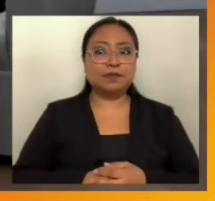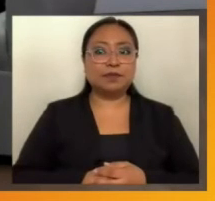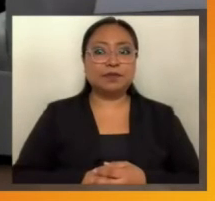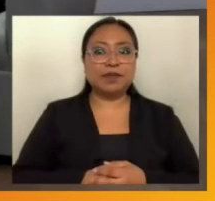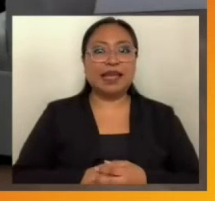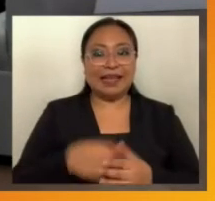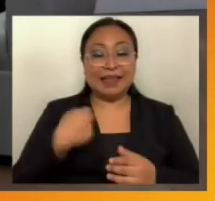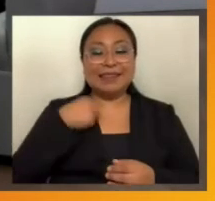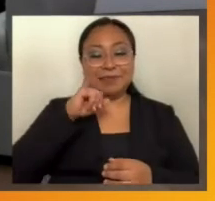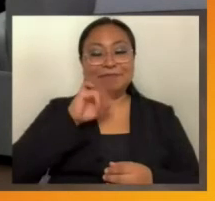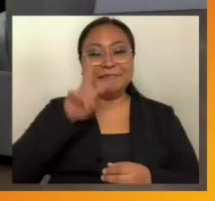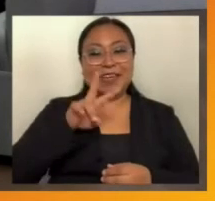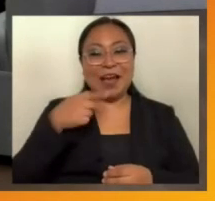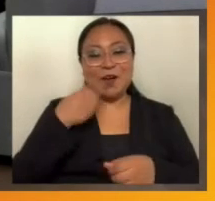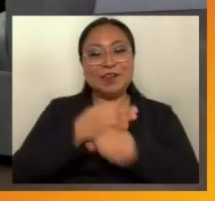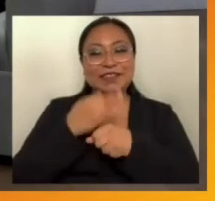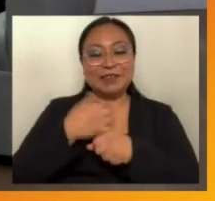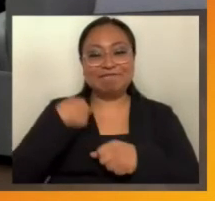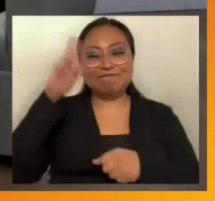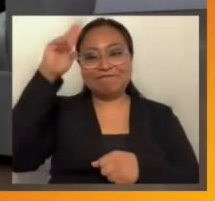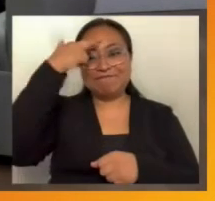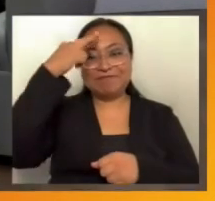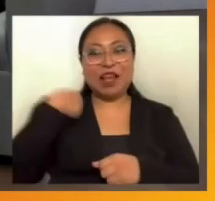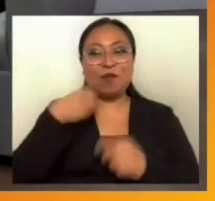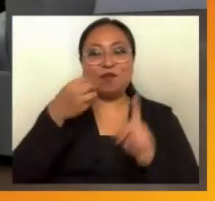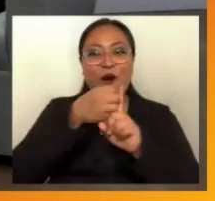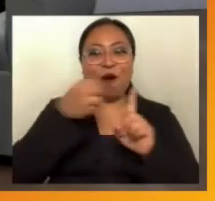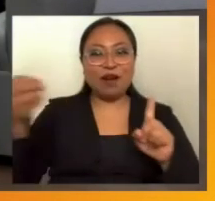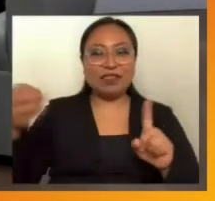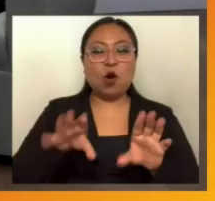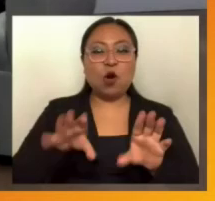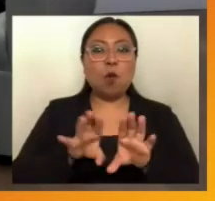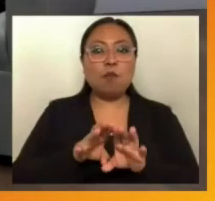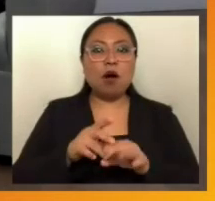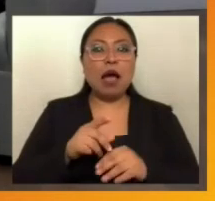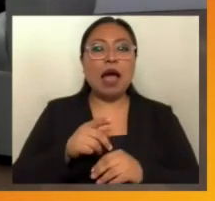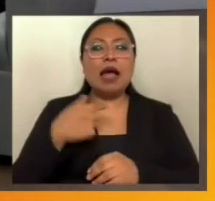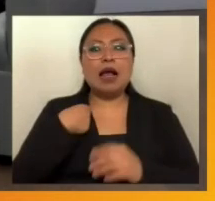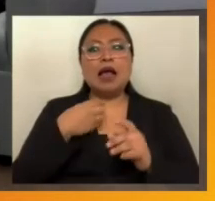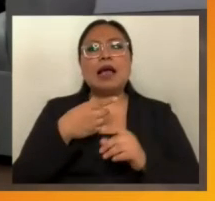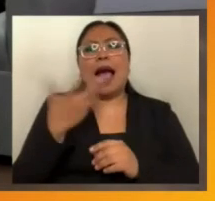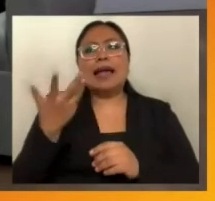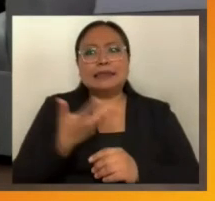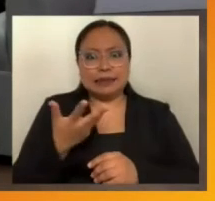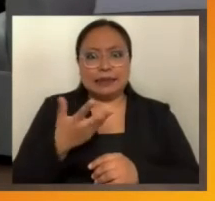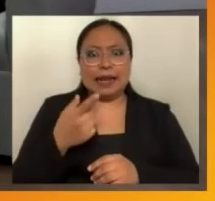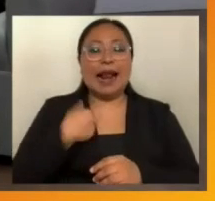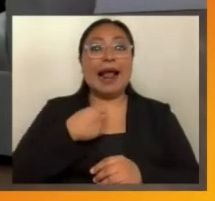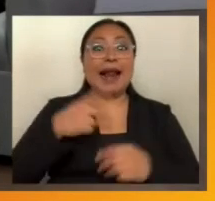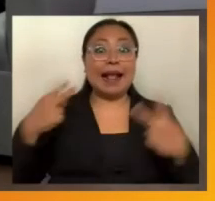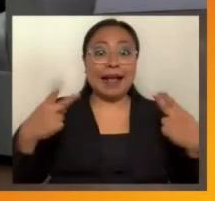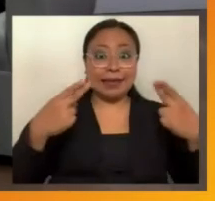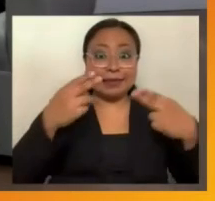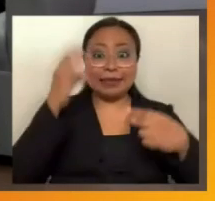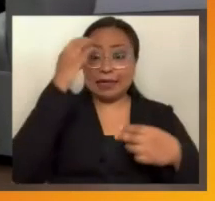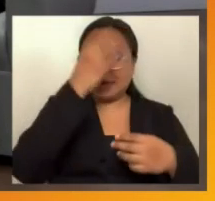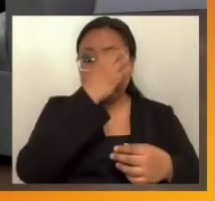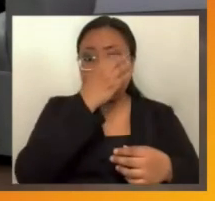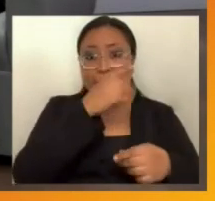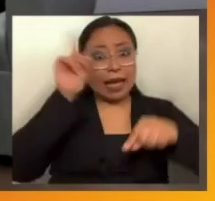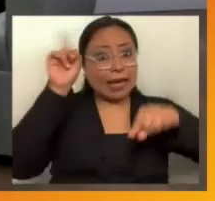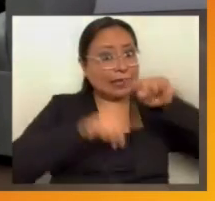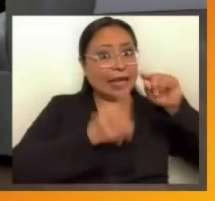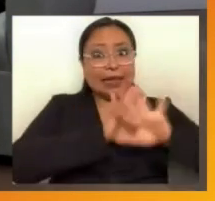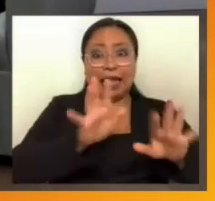lema, nuestro gran lema del doctor Guisa: hacer del cáncer de mama una enfermedad del pasado. Pues bueno, a través de